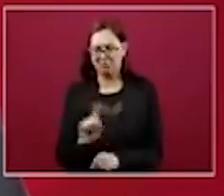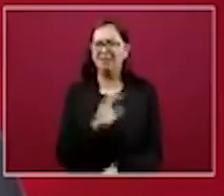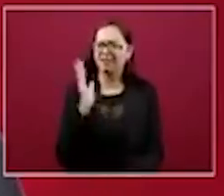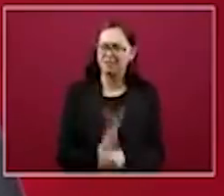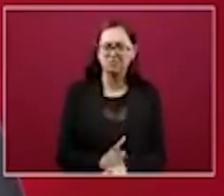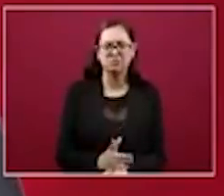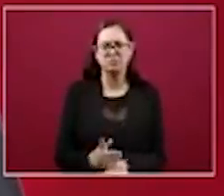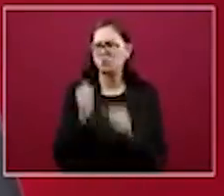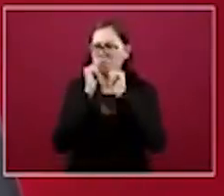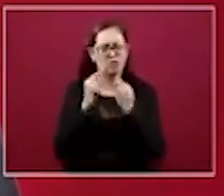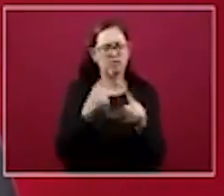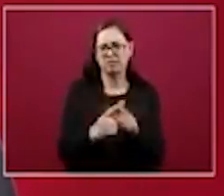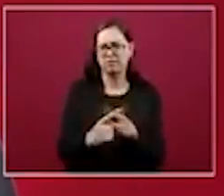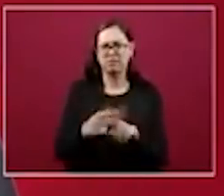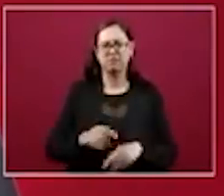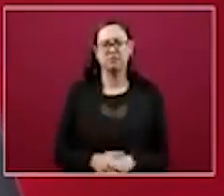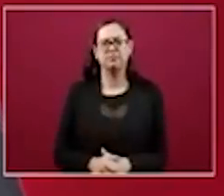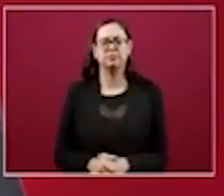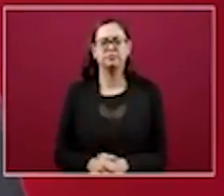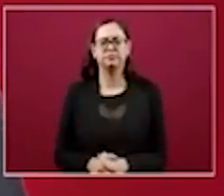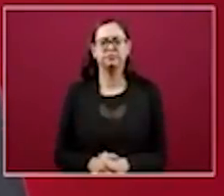sea quien sea.